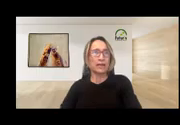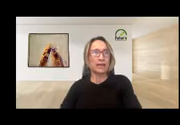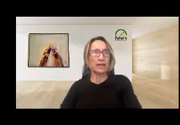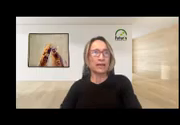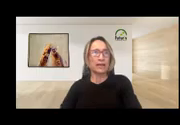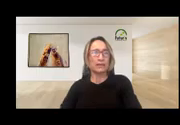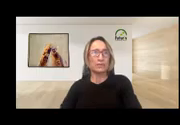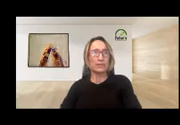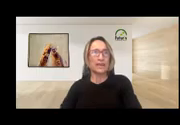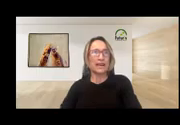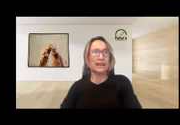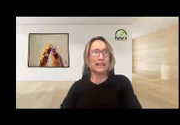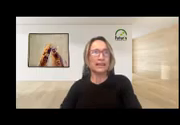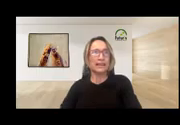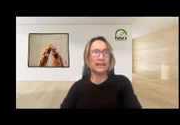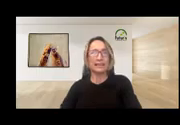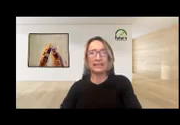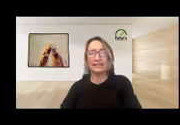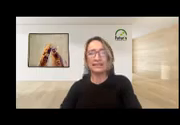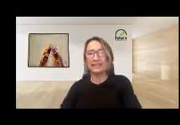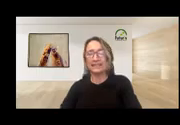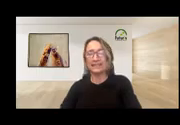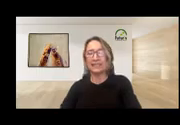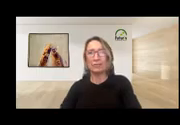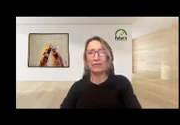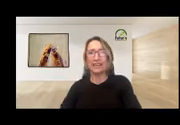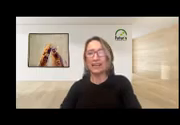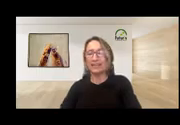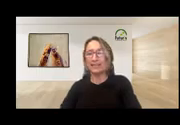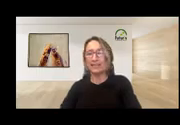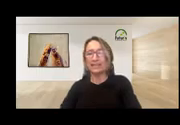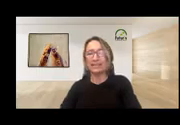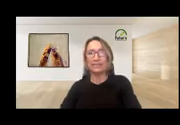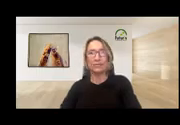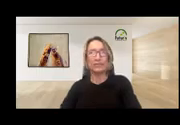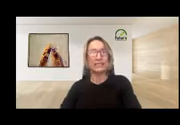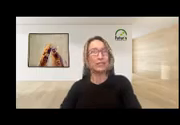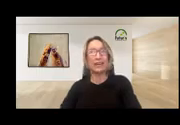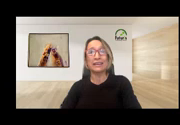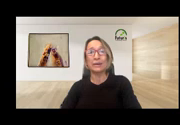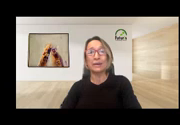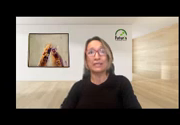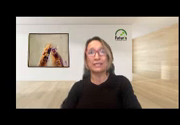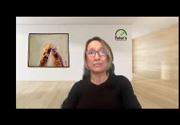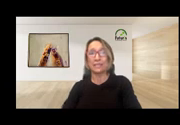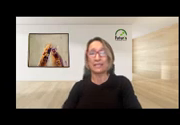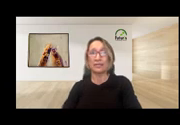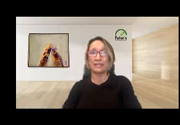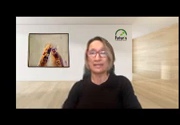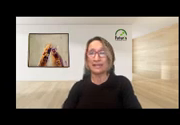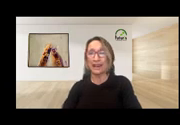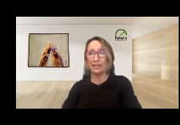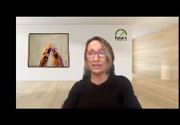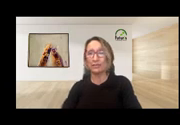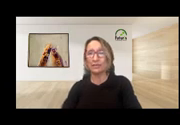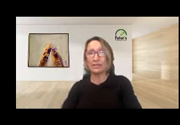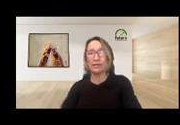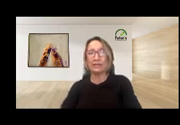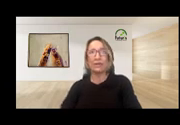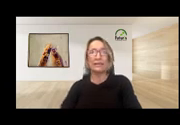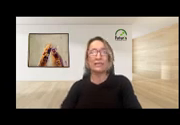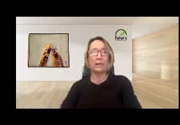yo que anunciar y casi que subrayar es que yo no he tenido nada que ver con las investigaciones que se han